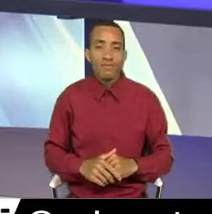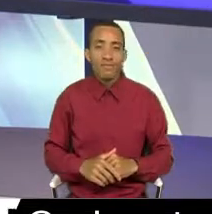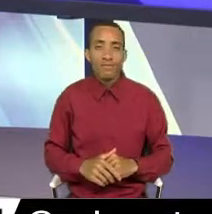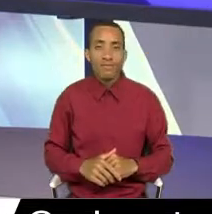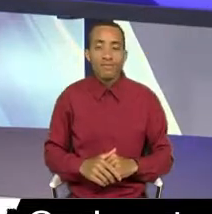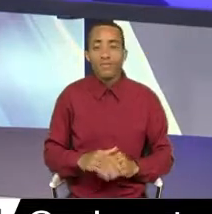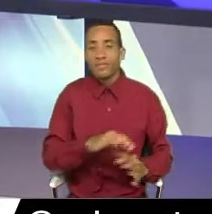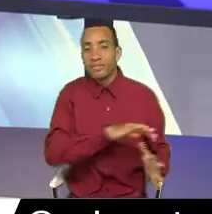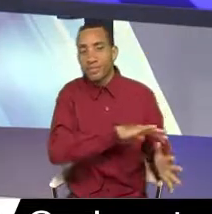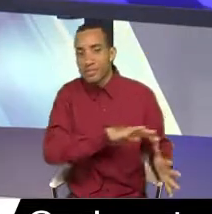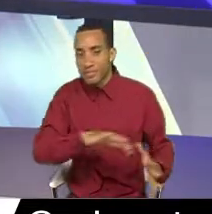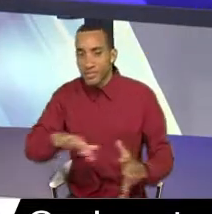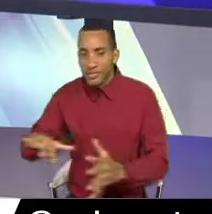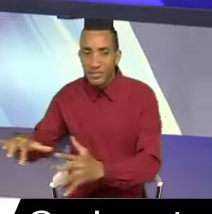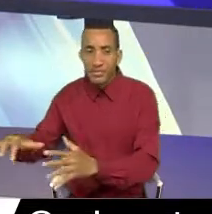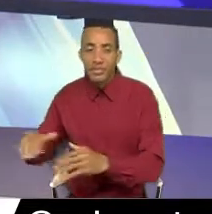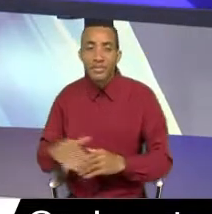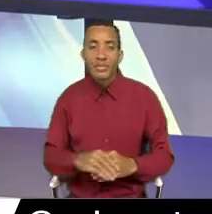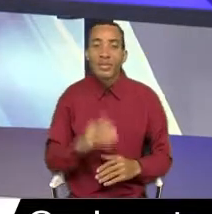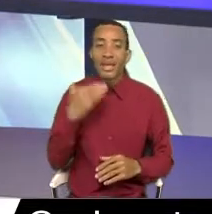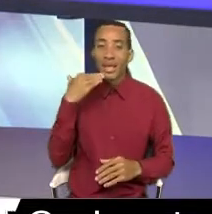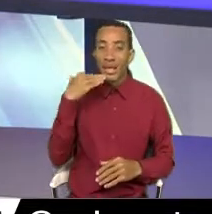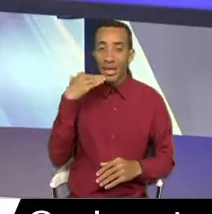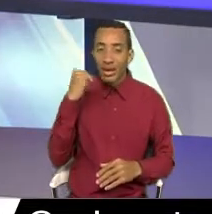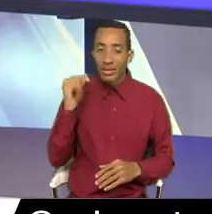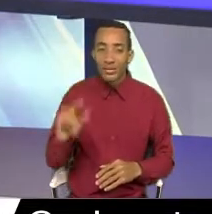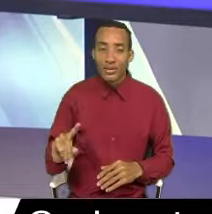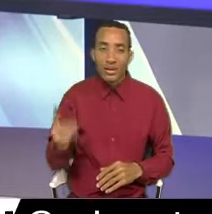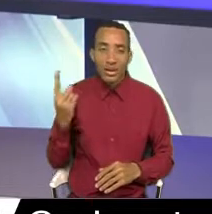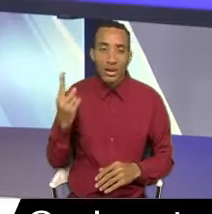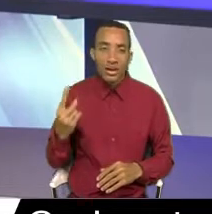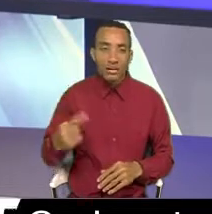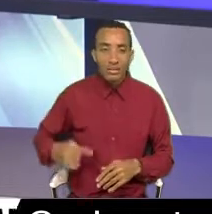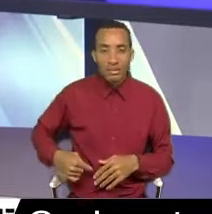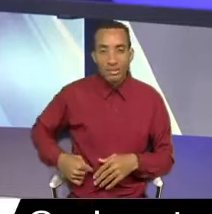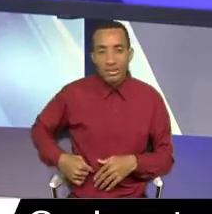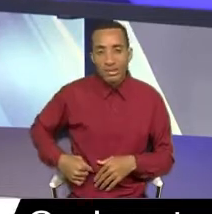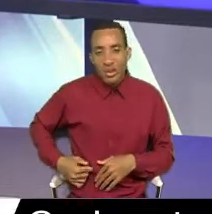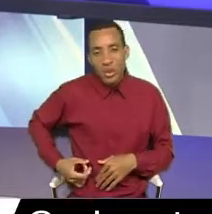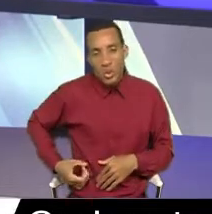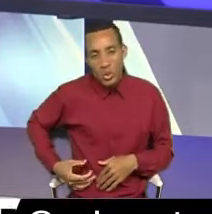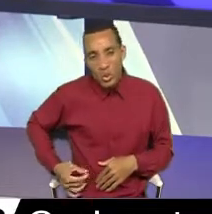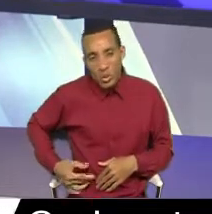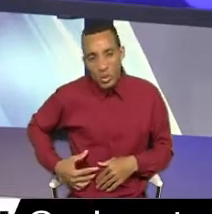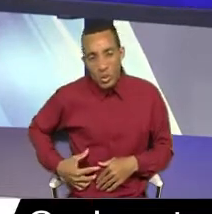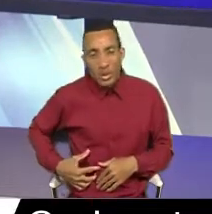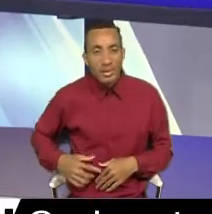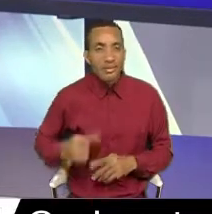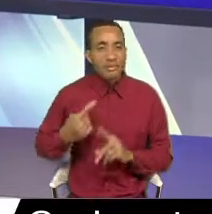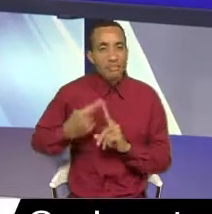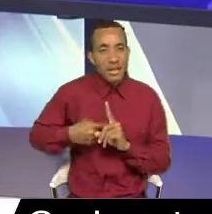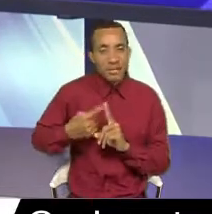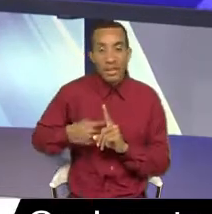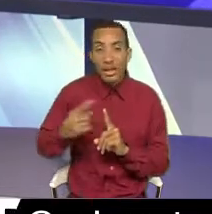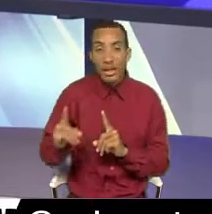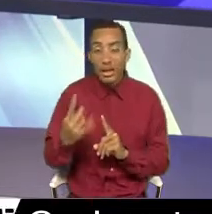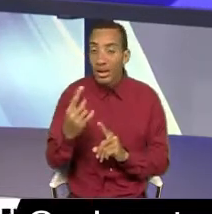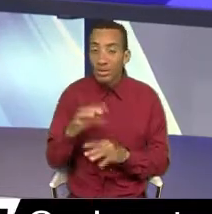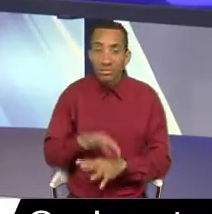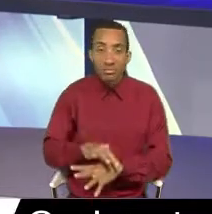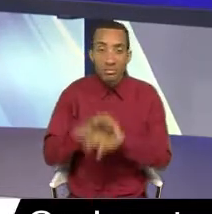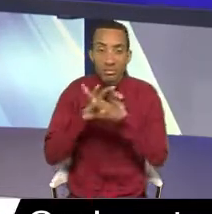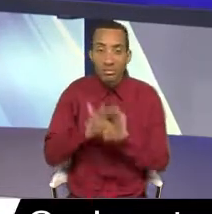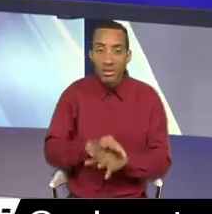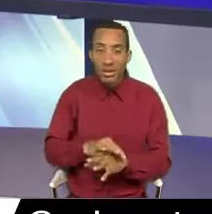noticias, una mujer que padece una hernia estomacal hace varios meses asegura que no le han asignado médico cirujano que